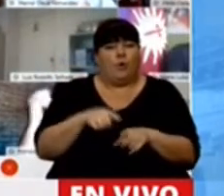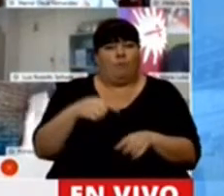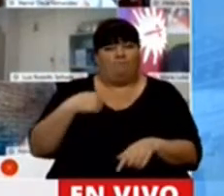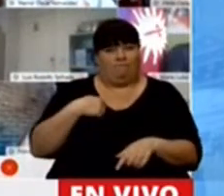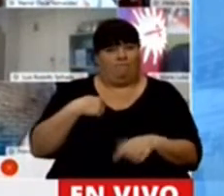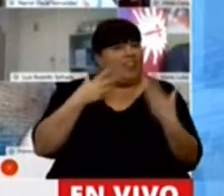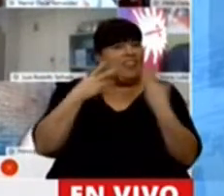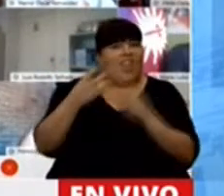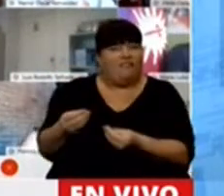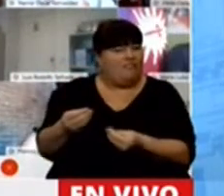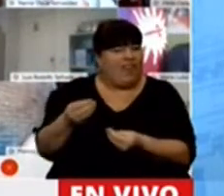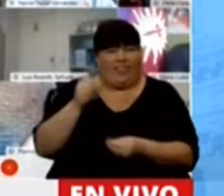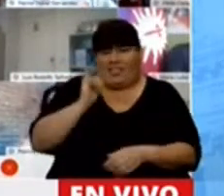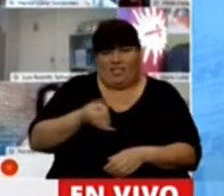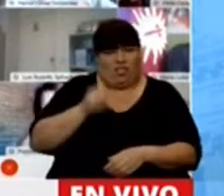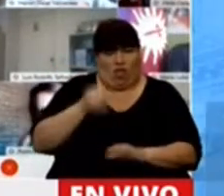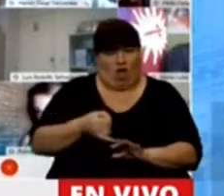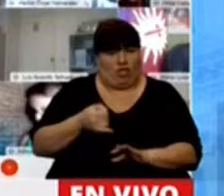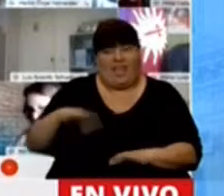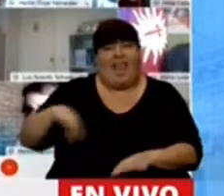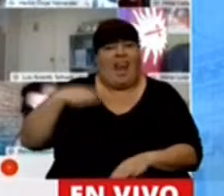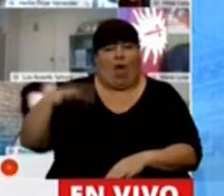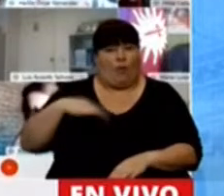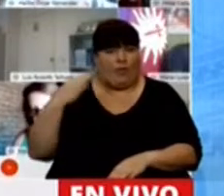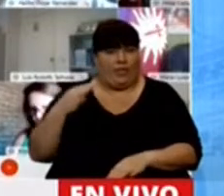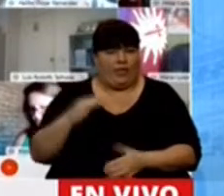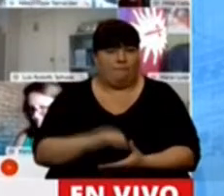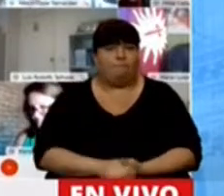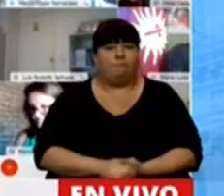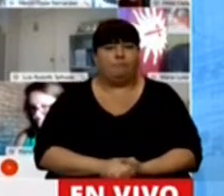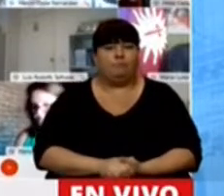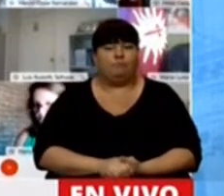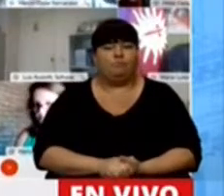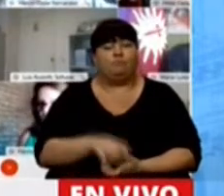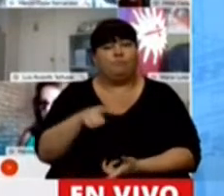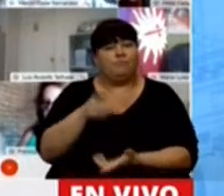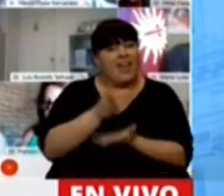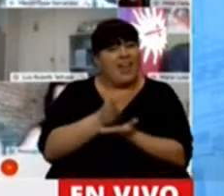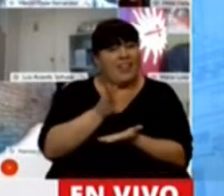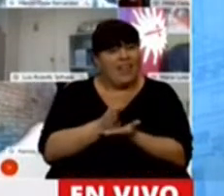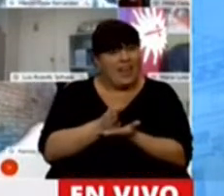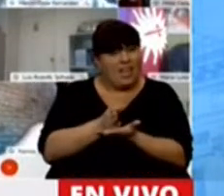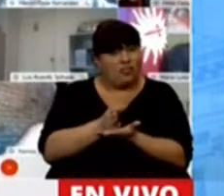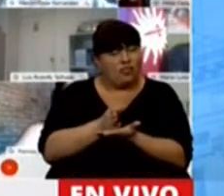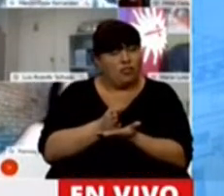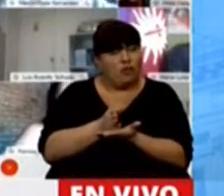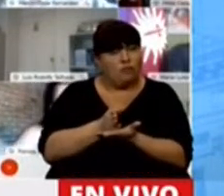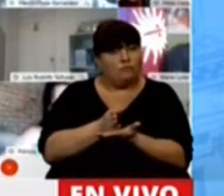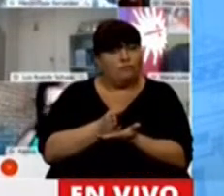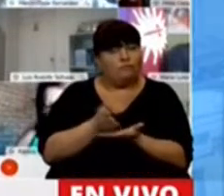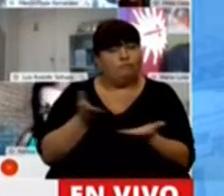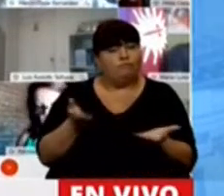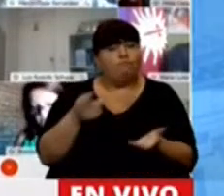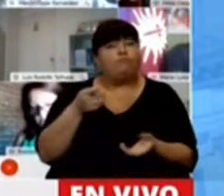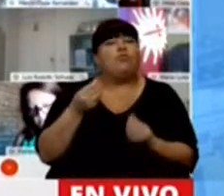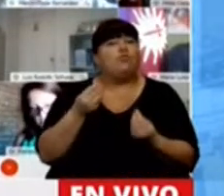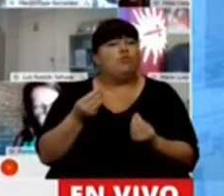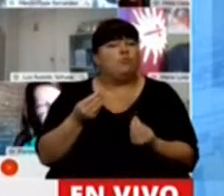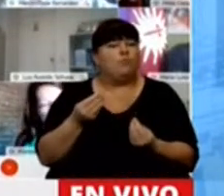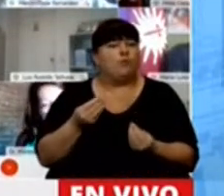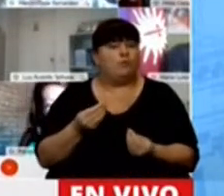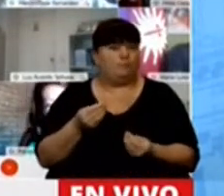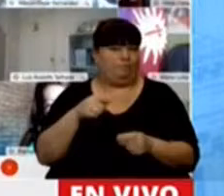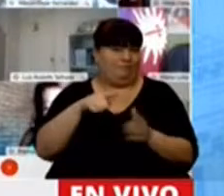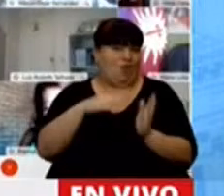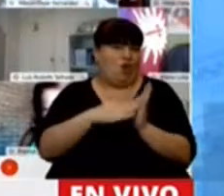nuestra defensa irrestricta a la vida. Y este derecho, señor presidente, se sustenta